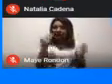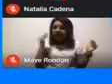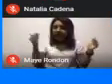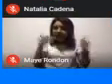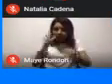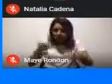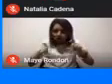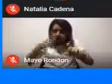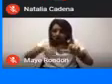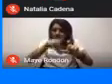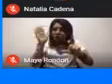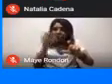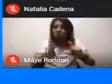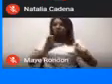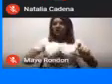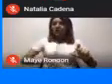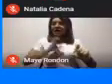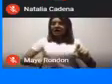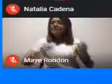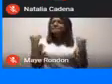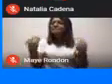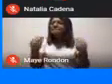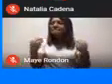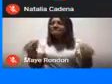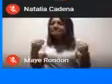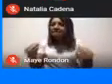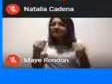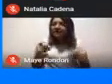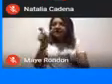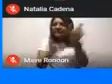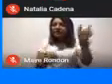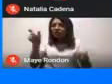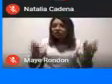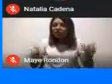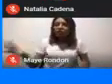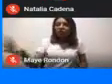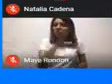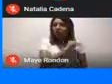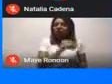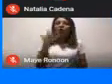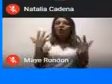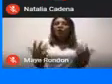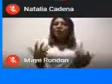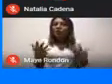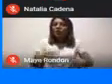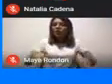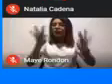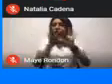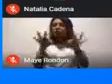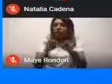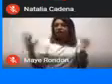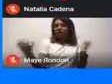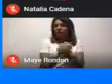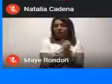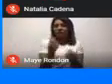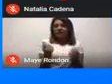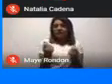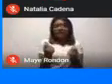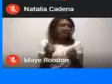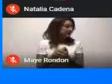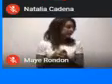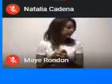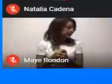las características para generarle al país, a nuestro país, importantes ingresos, para